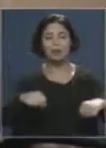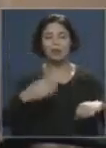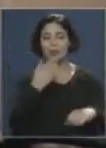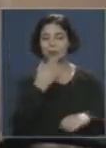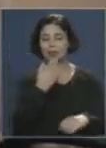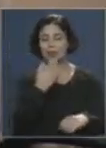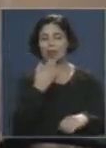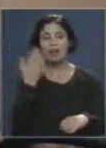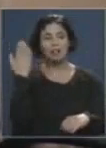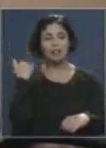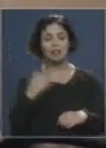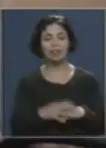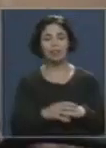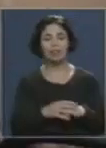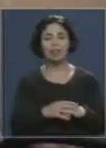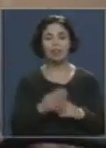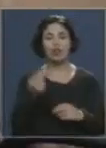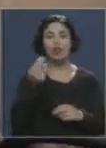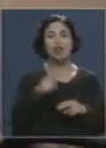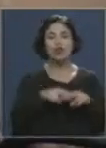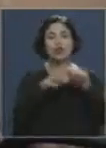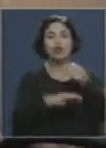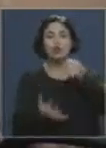momento los recursos,